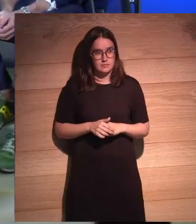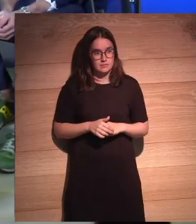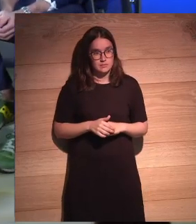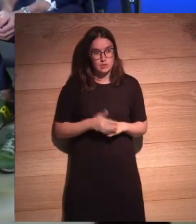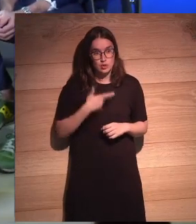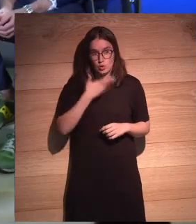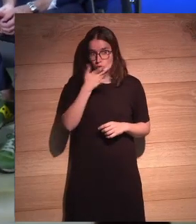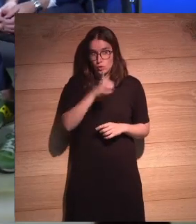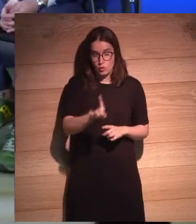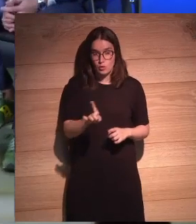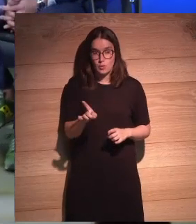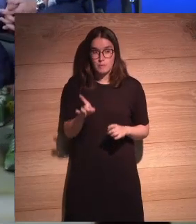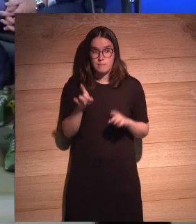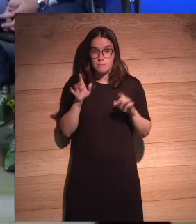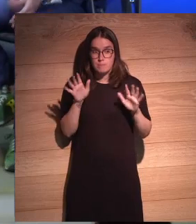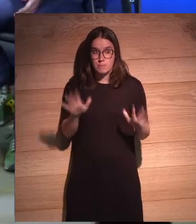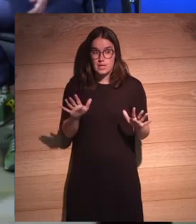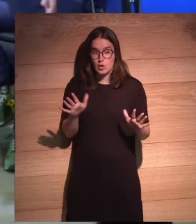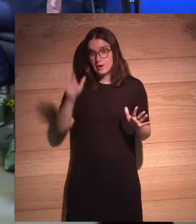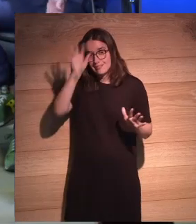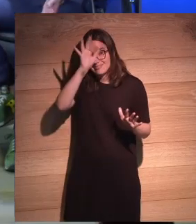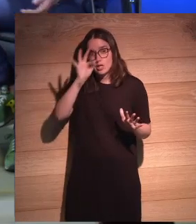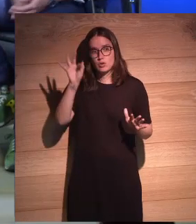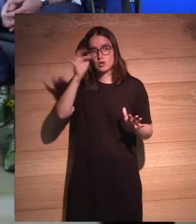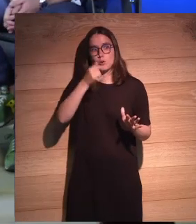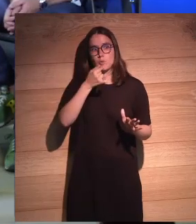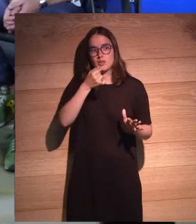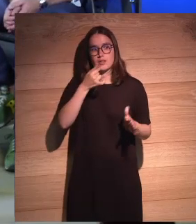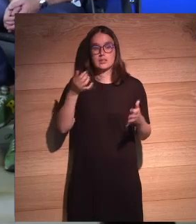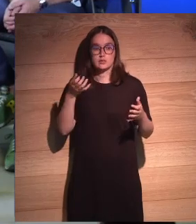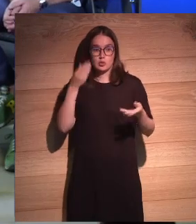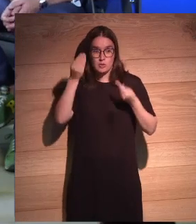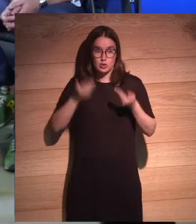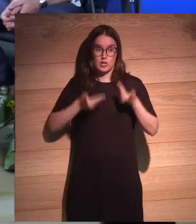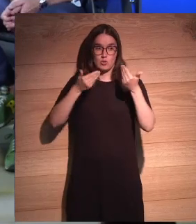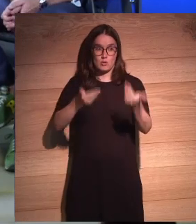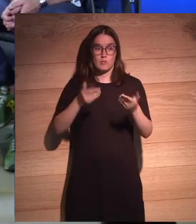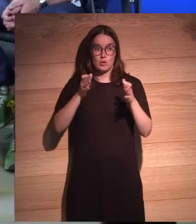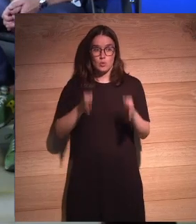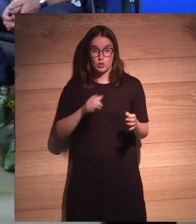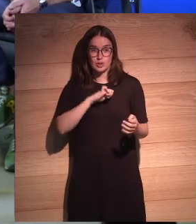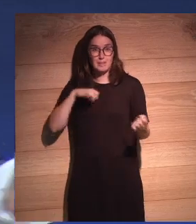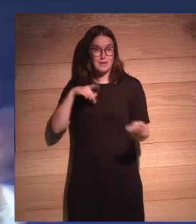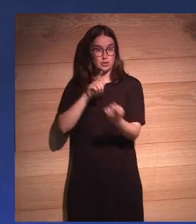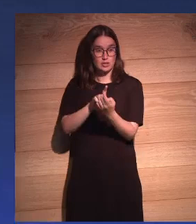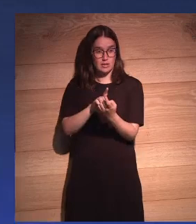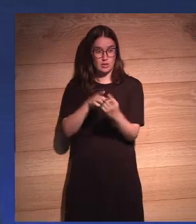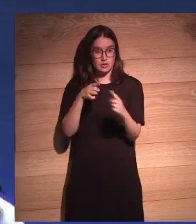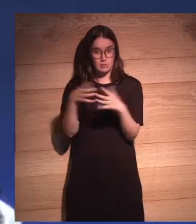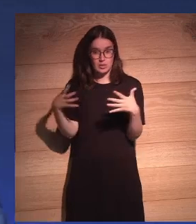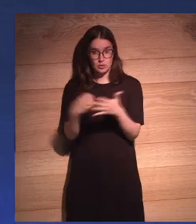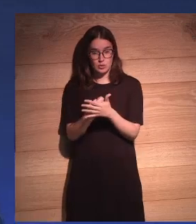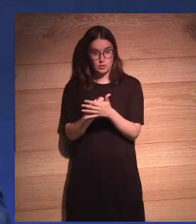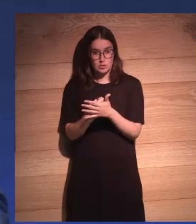Yo no conozco iniciativas, pero claramente, en teoría, como comentas, debería ayudar, porque precisamente esa personalización es para todos,